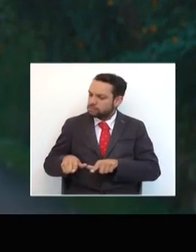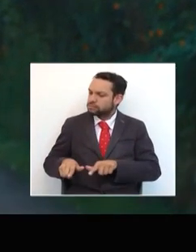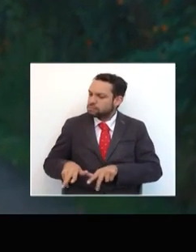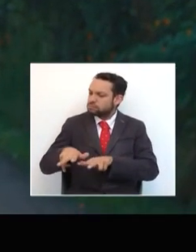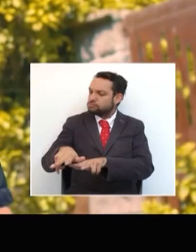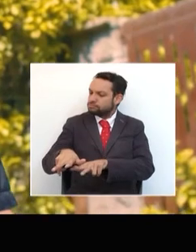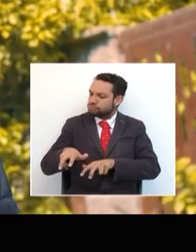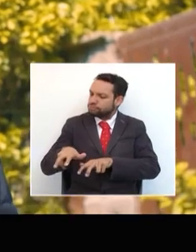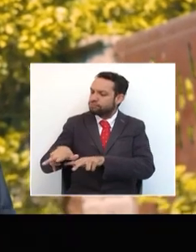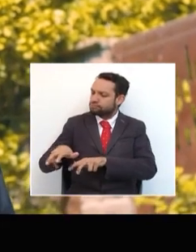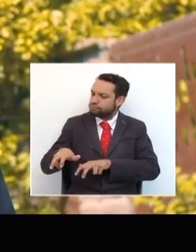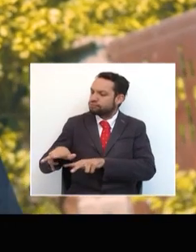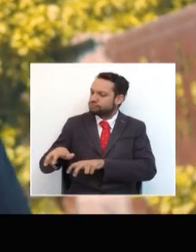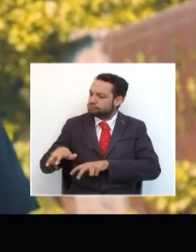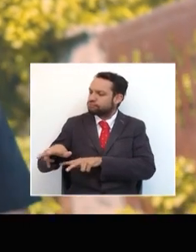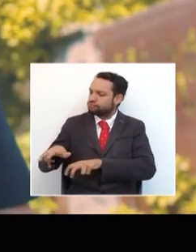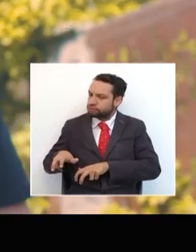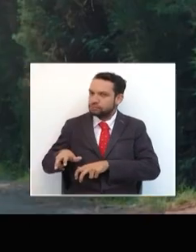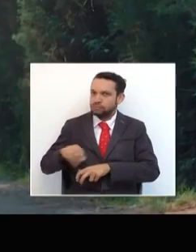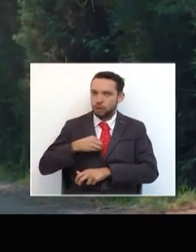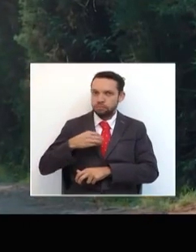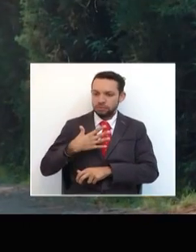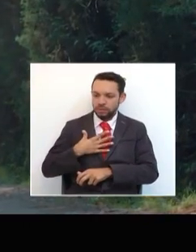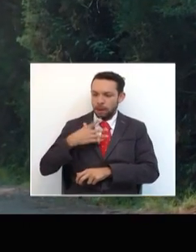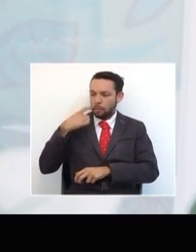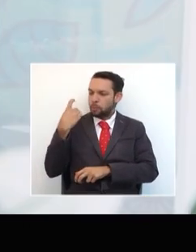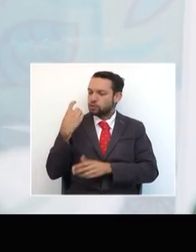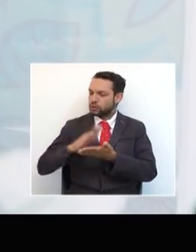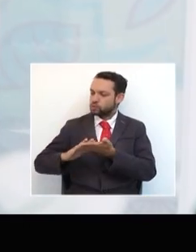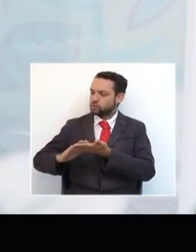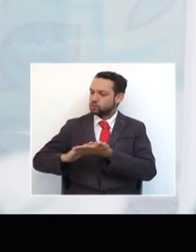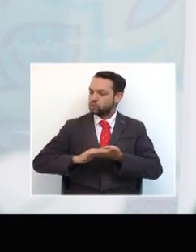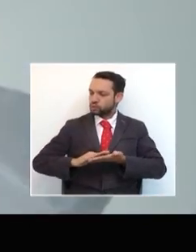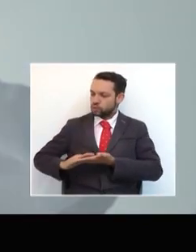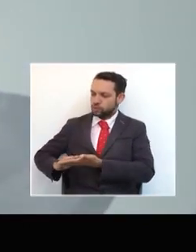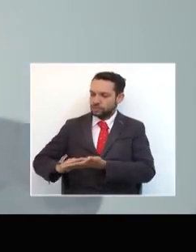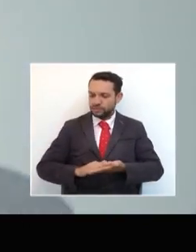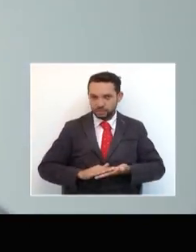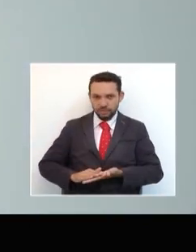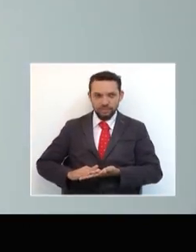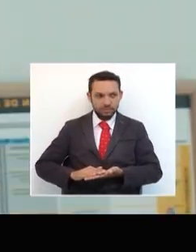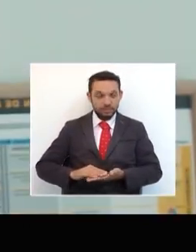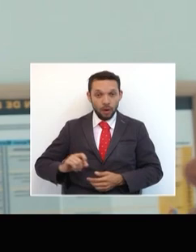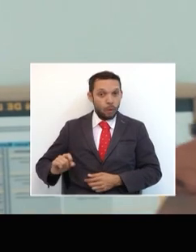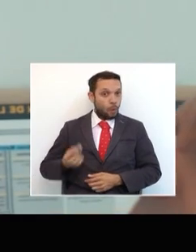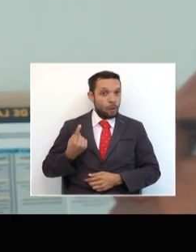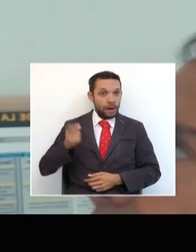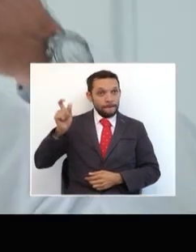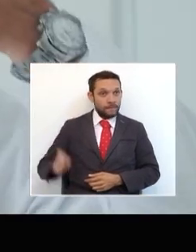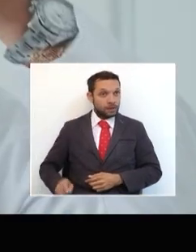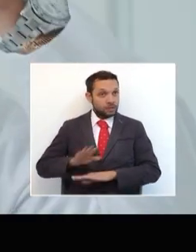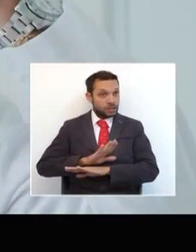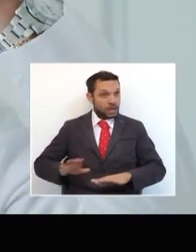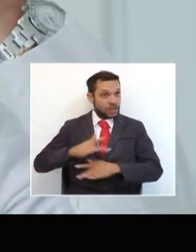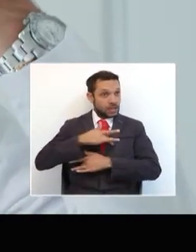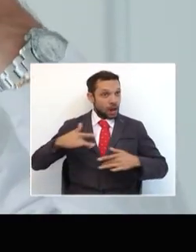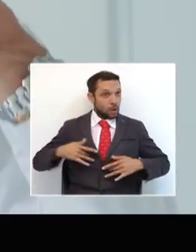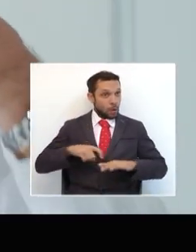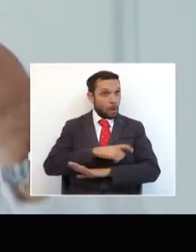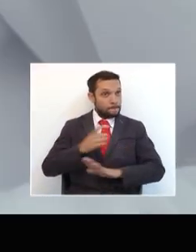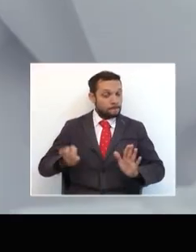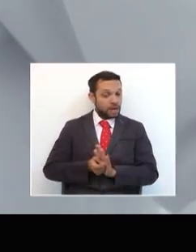conjunto permiten buscar la salud. El ego es creer que una sola persona es capaz de curar a un paciente de